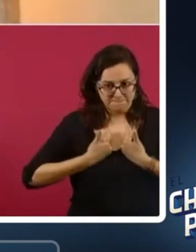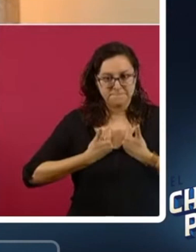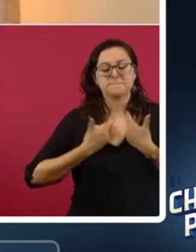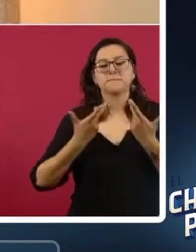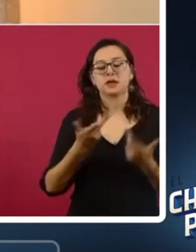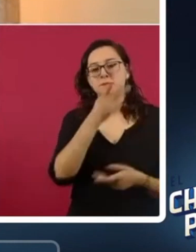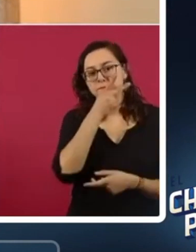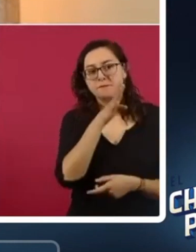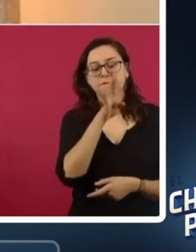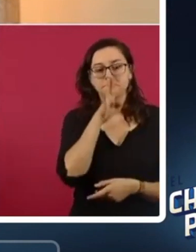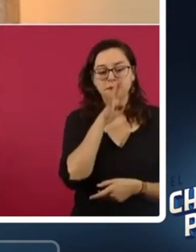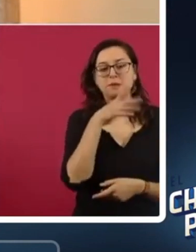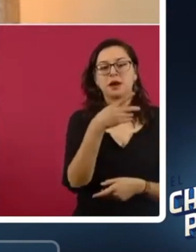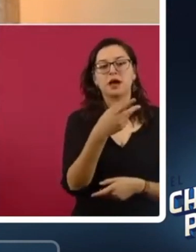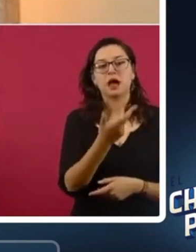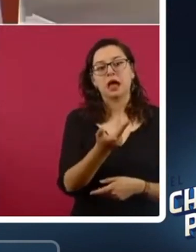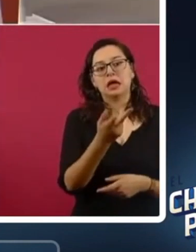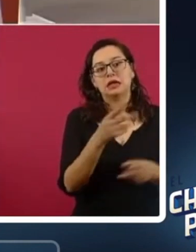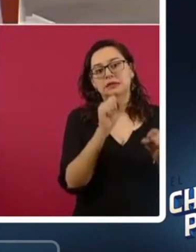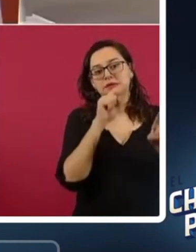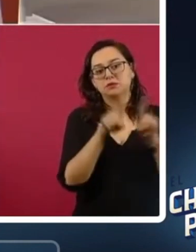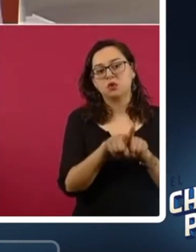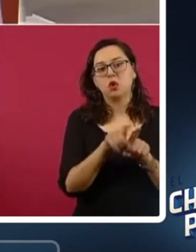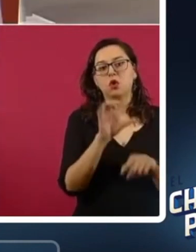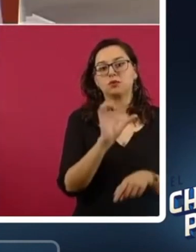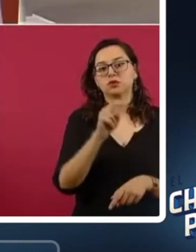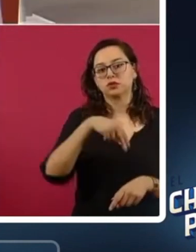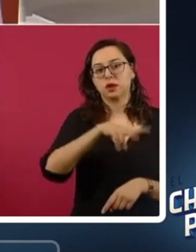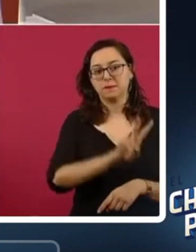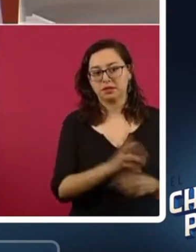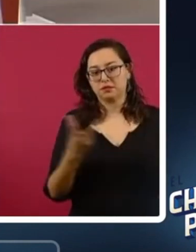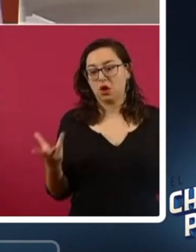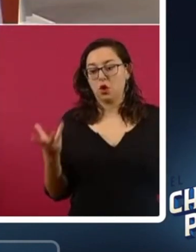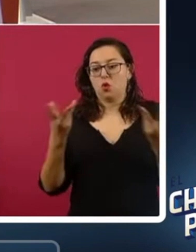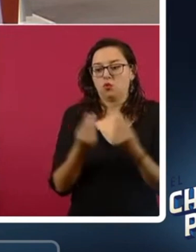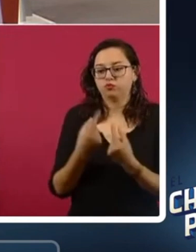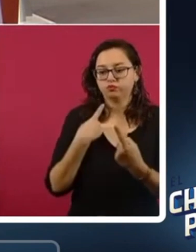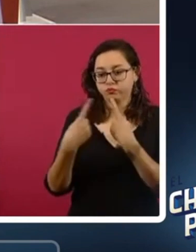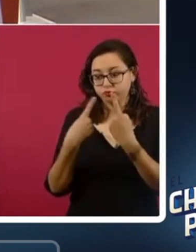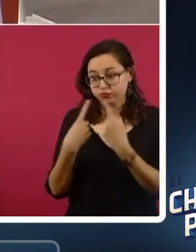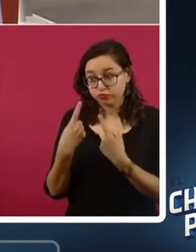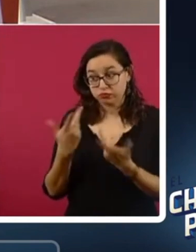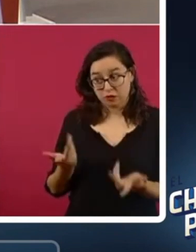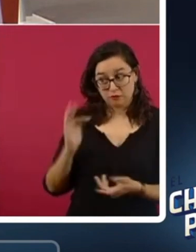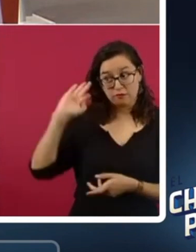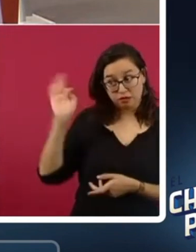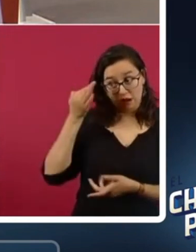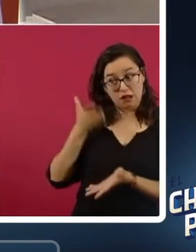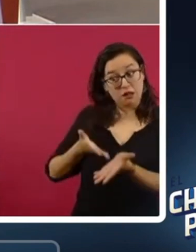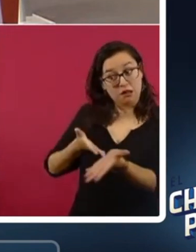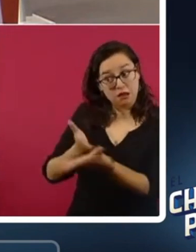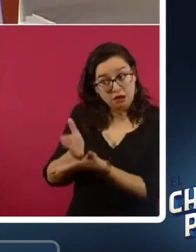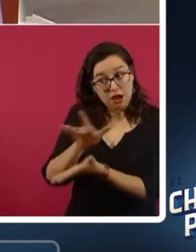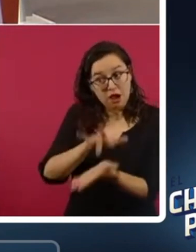la Comisión de Víctimas. Se logró el acuerdo de formalizar la colaboración mediante oficios girados a la Secretaría